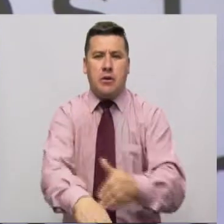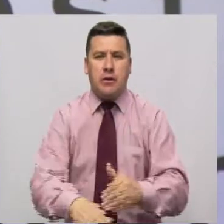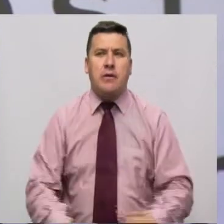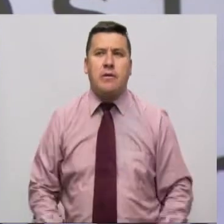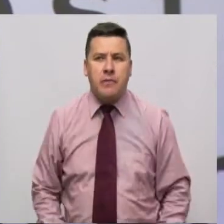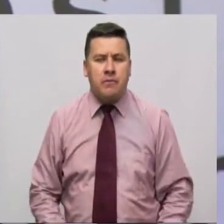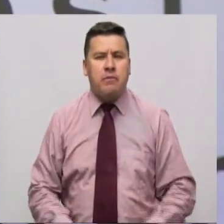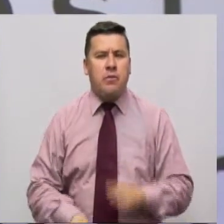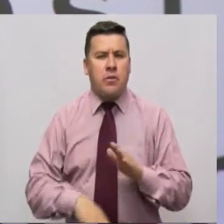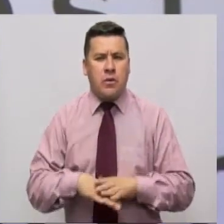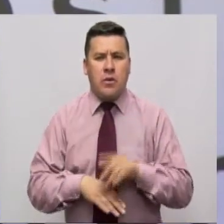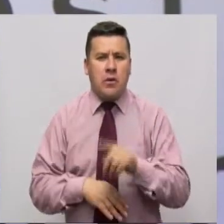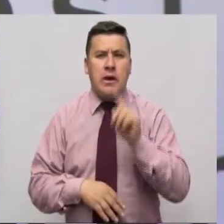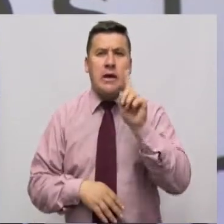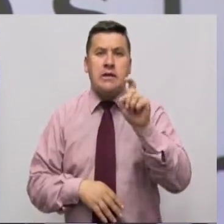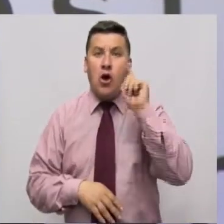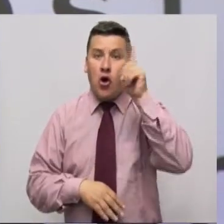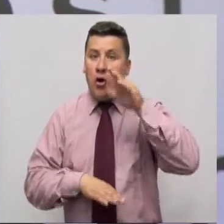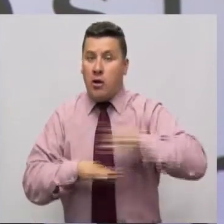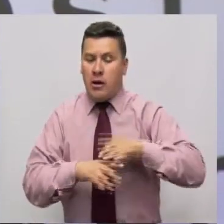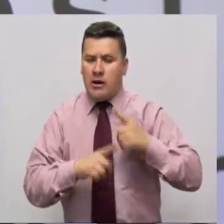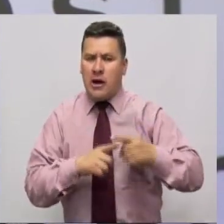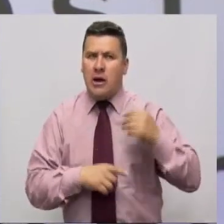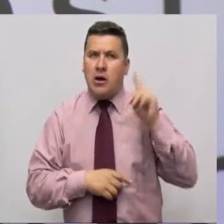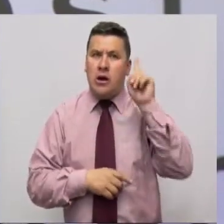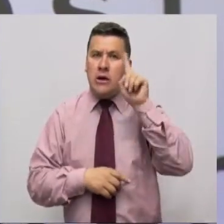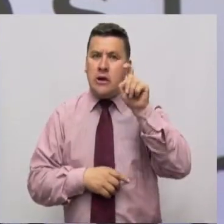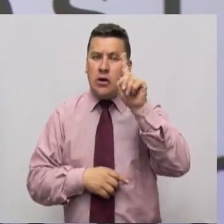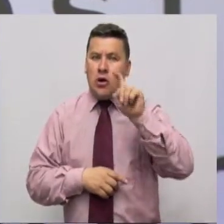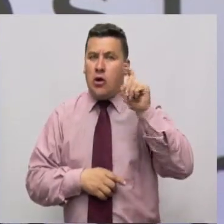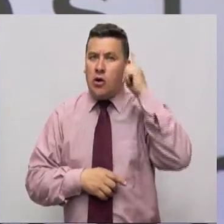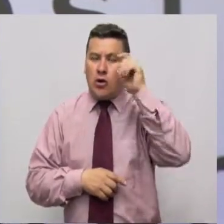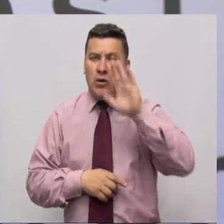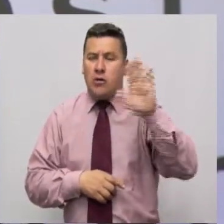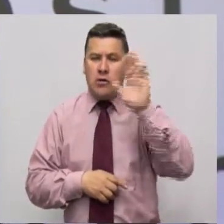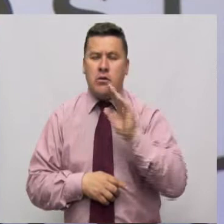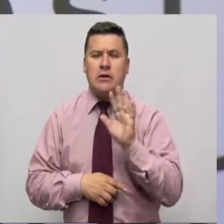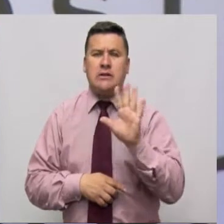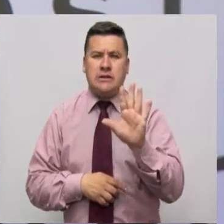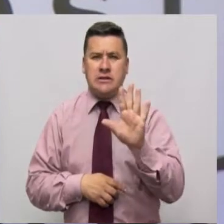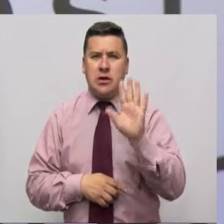pesos. Están involucrados 6 exgobernadores,